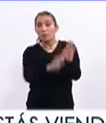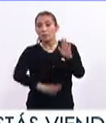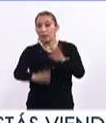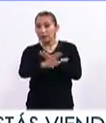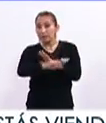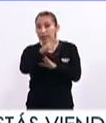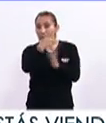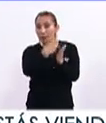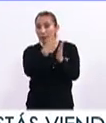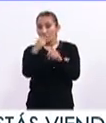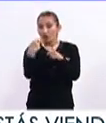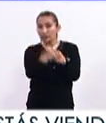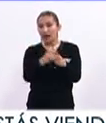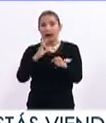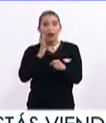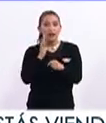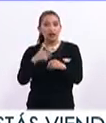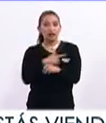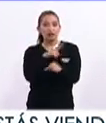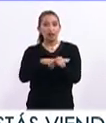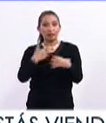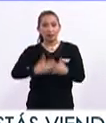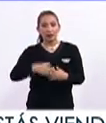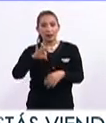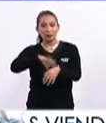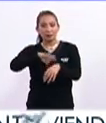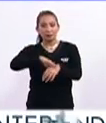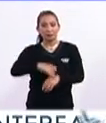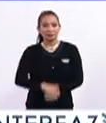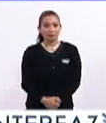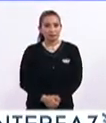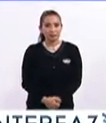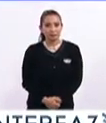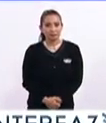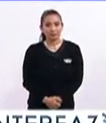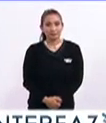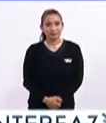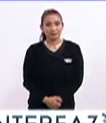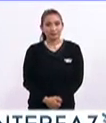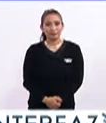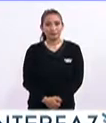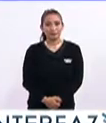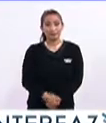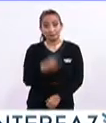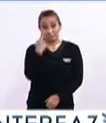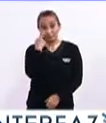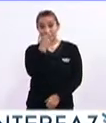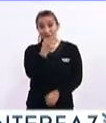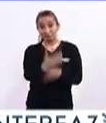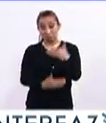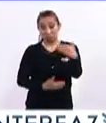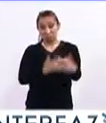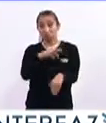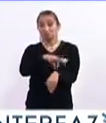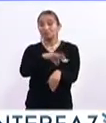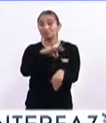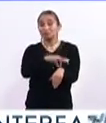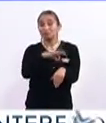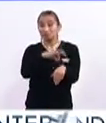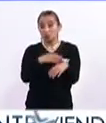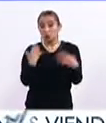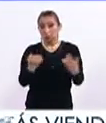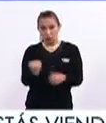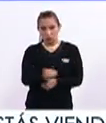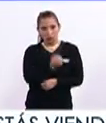básica, premio otorgado por la Cámara Nacional de la Industria Farmacéutica. Pues ahí están los avances médicos.